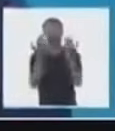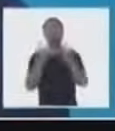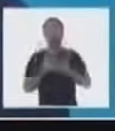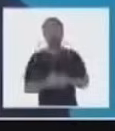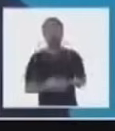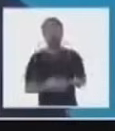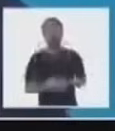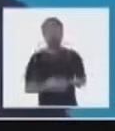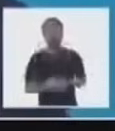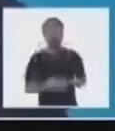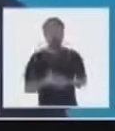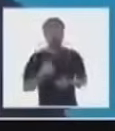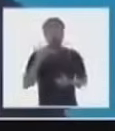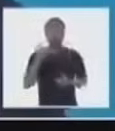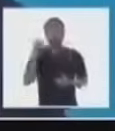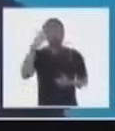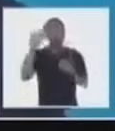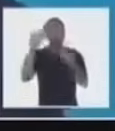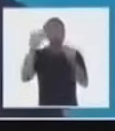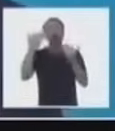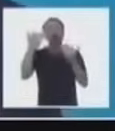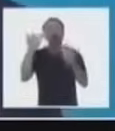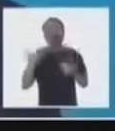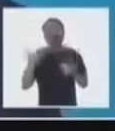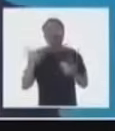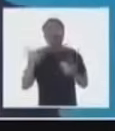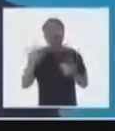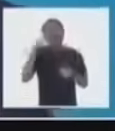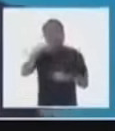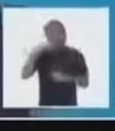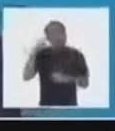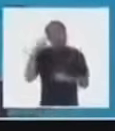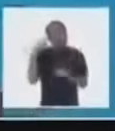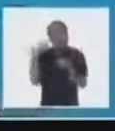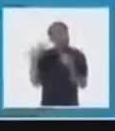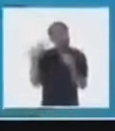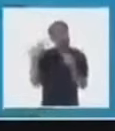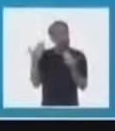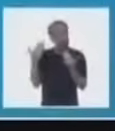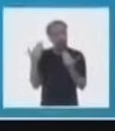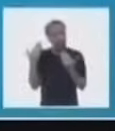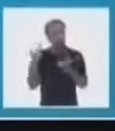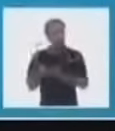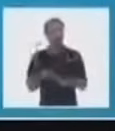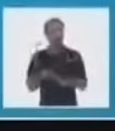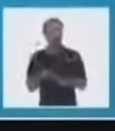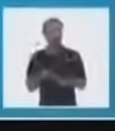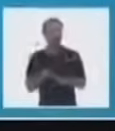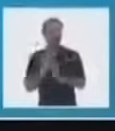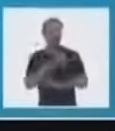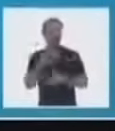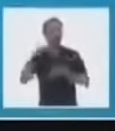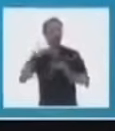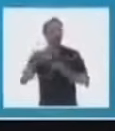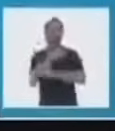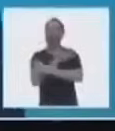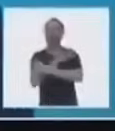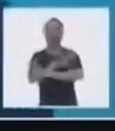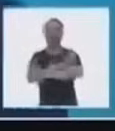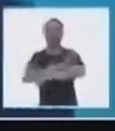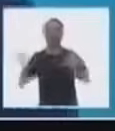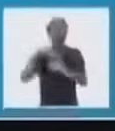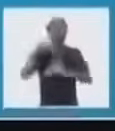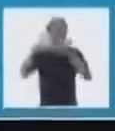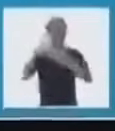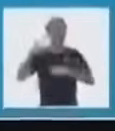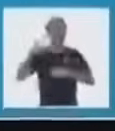Lo que está haciendo el gobierno es pagar la deuda que nos dejaron. No entiendo bien. El señor cómo dice que esto, a ver, no se paga la deuda, entonces. No, a ver, ¿qué